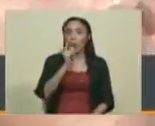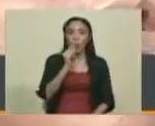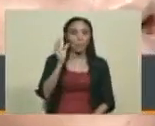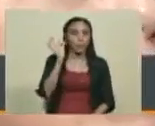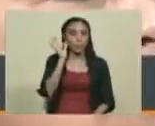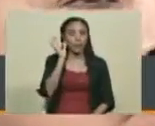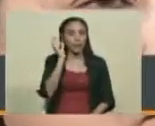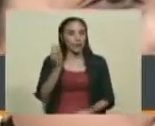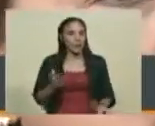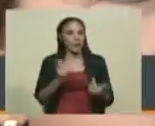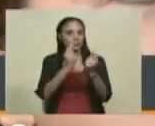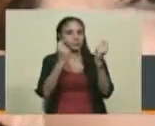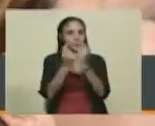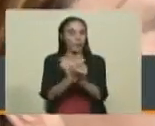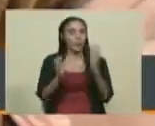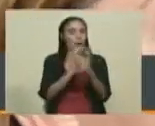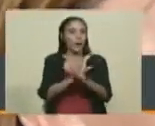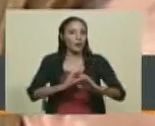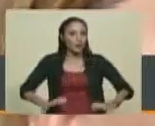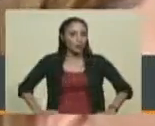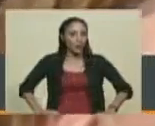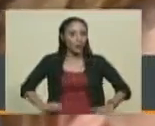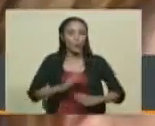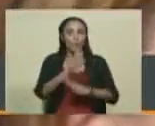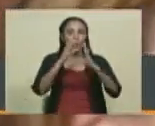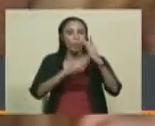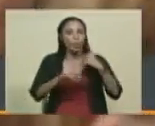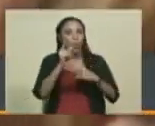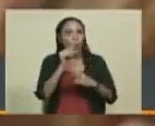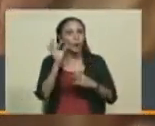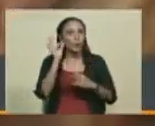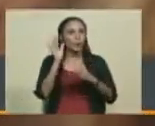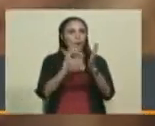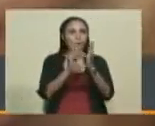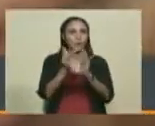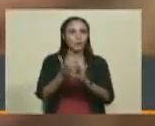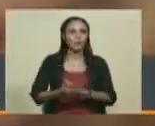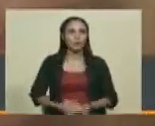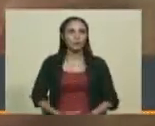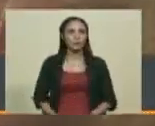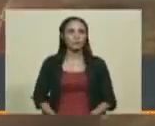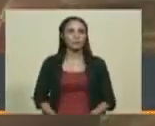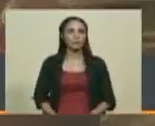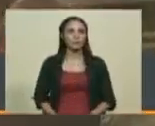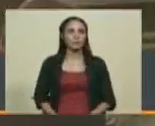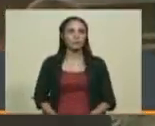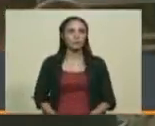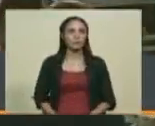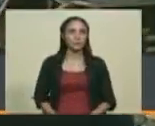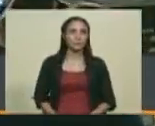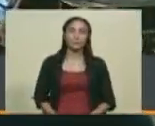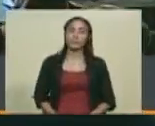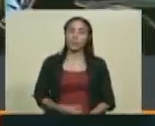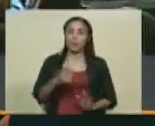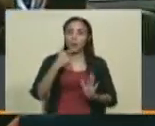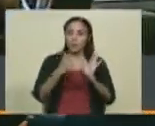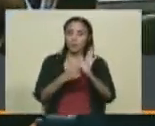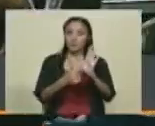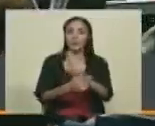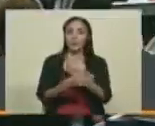nueva, el Cristo Redentor del hombre, la mujer nueva, de la sociedad nueva, Decir Cristo es decir